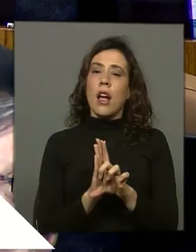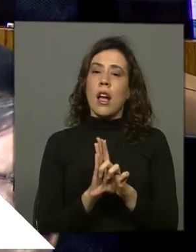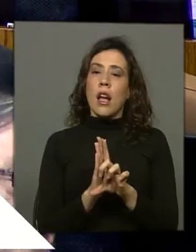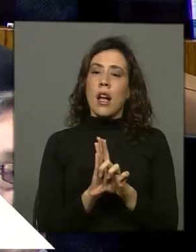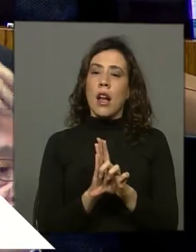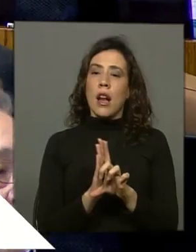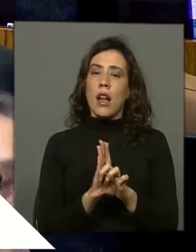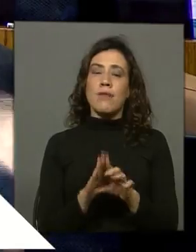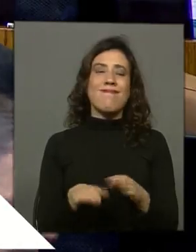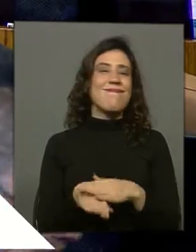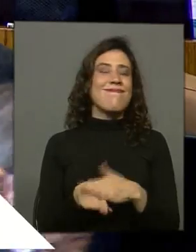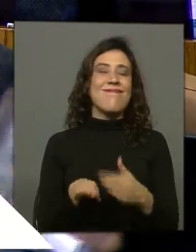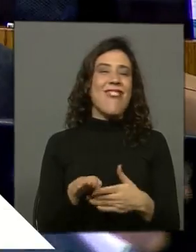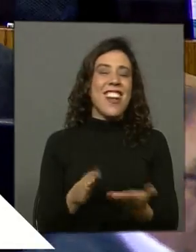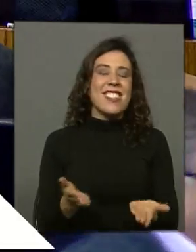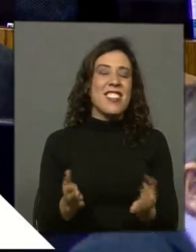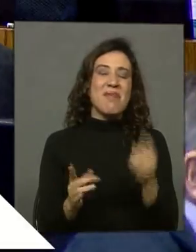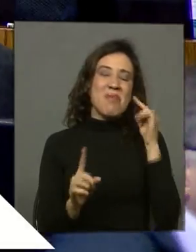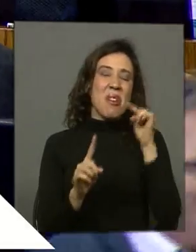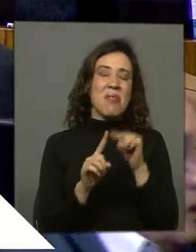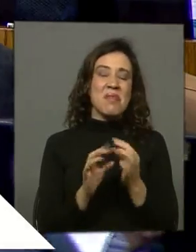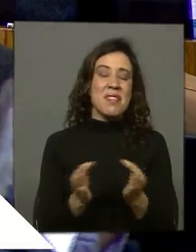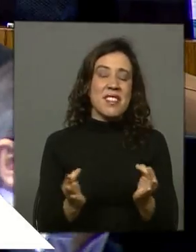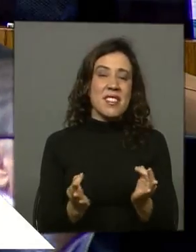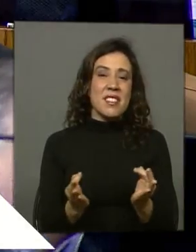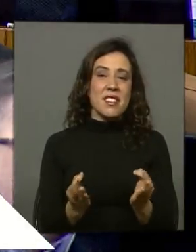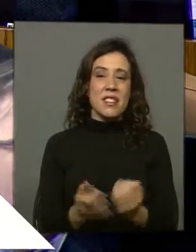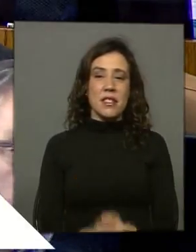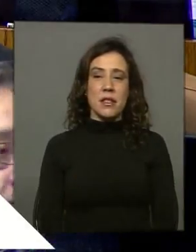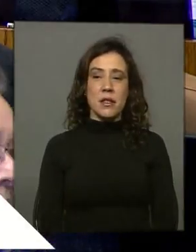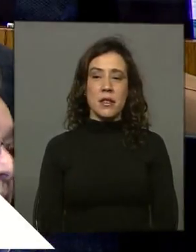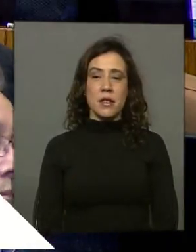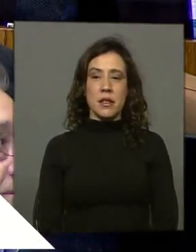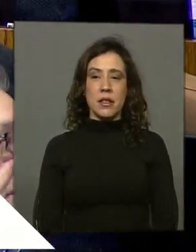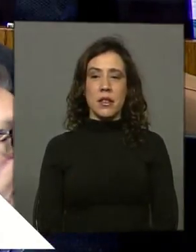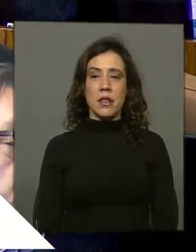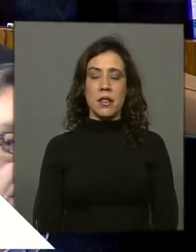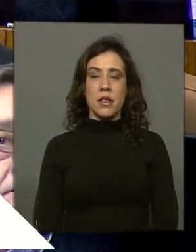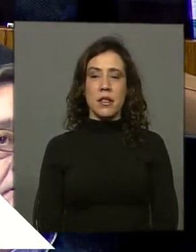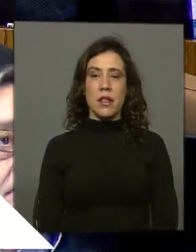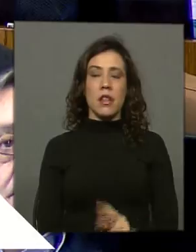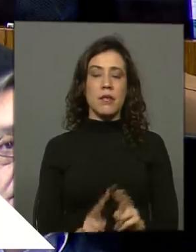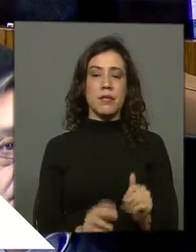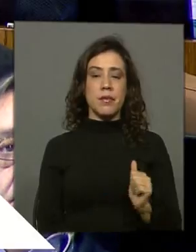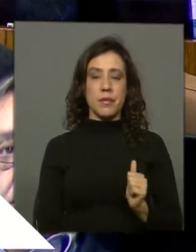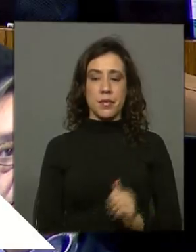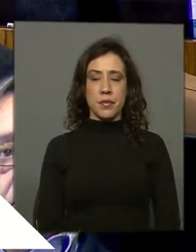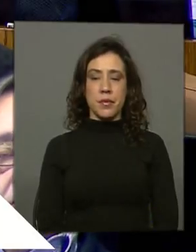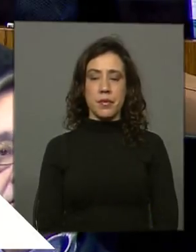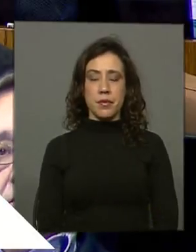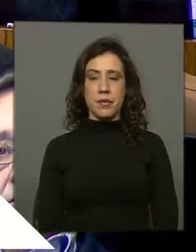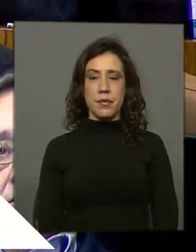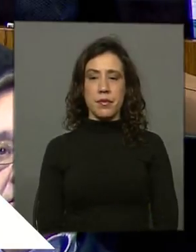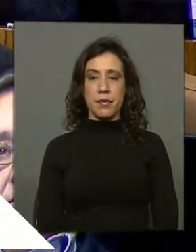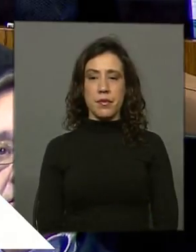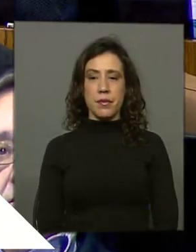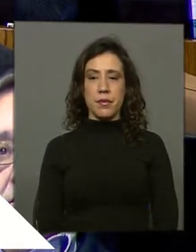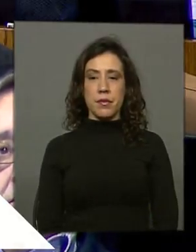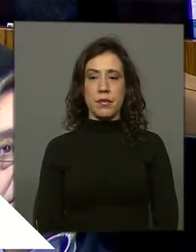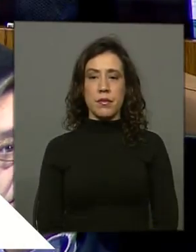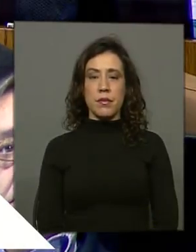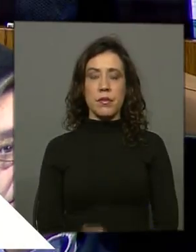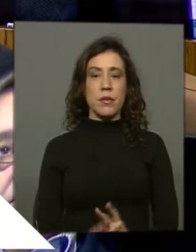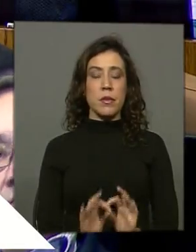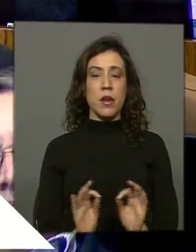son vacías sin sentido sin contenido aunque los tengan pero sin ninguna aplicación nada ganamos